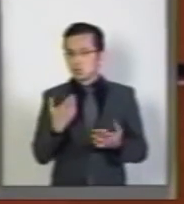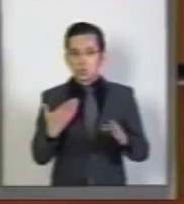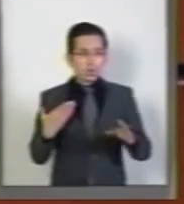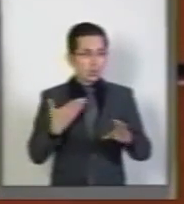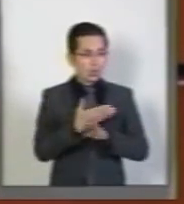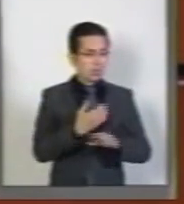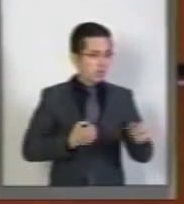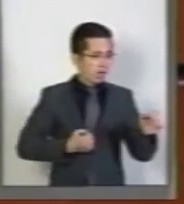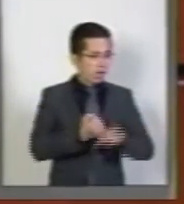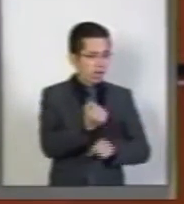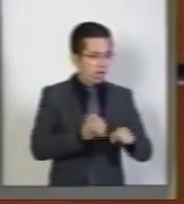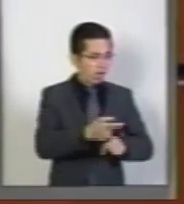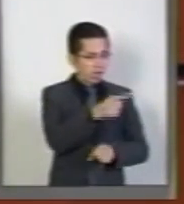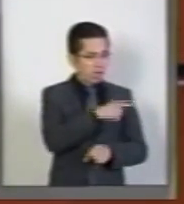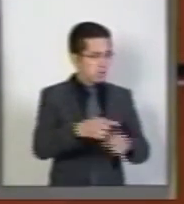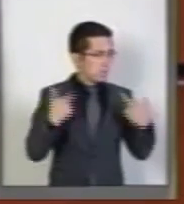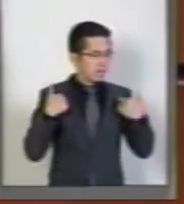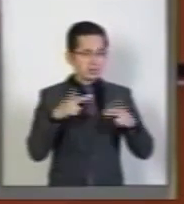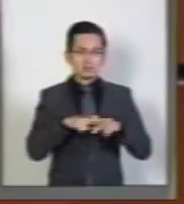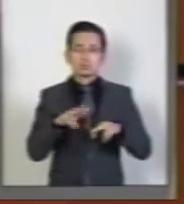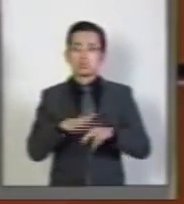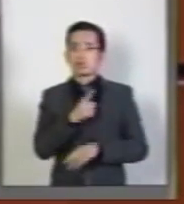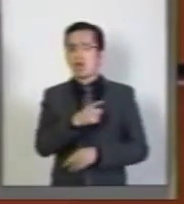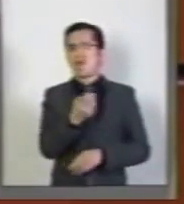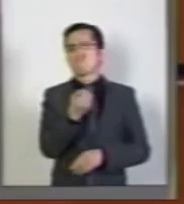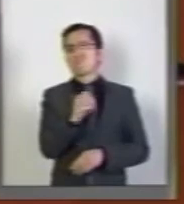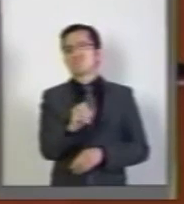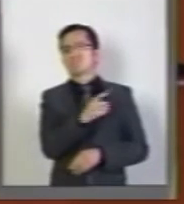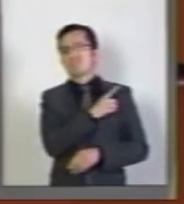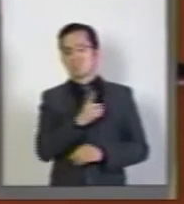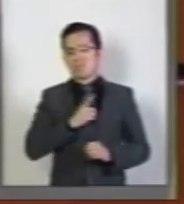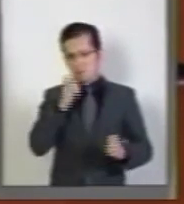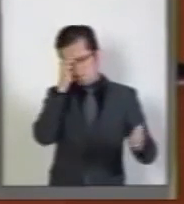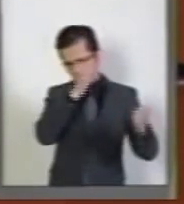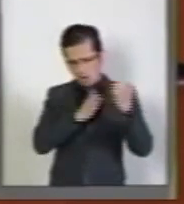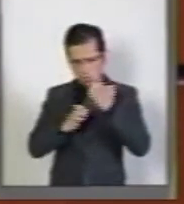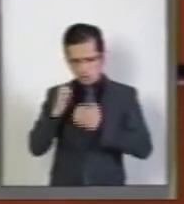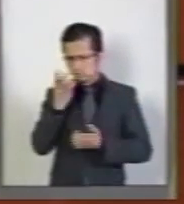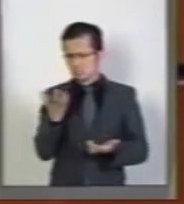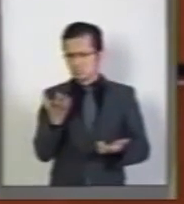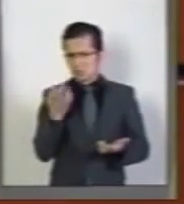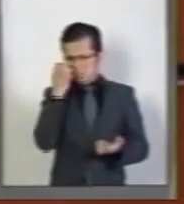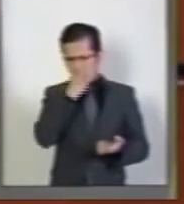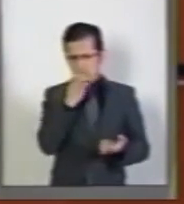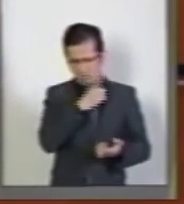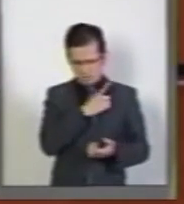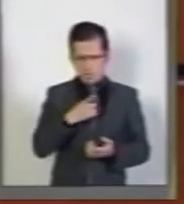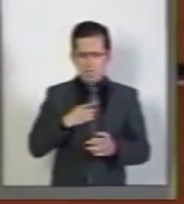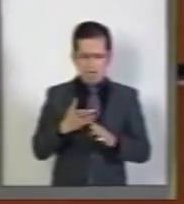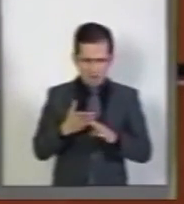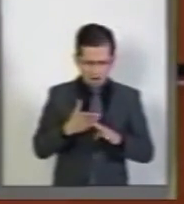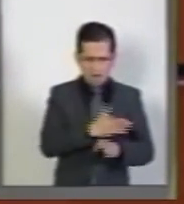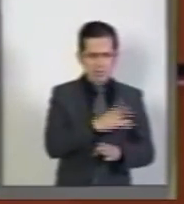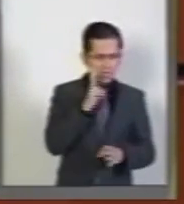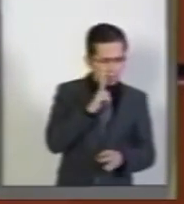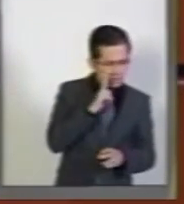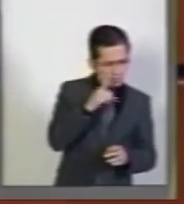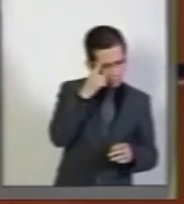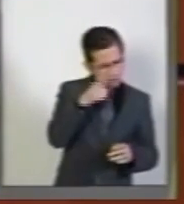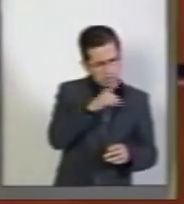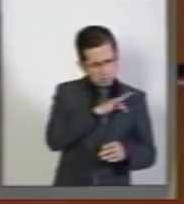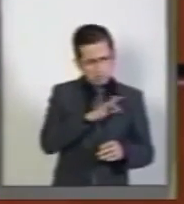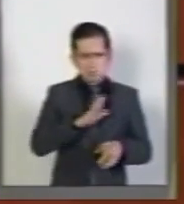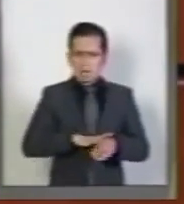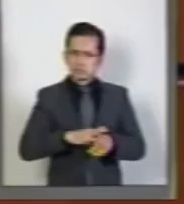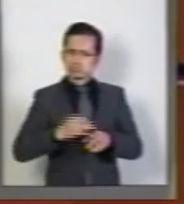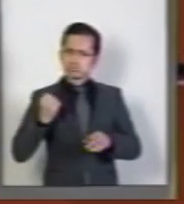su trabajo a una evaluación que debería tener un carácter diagnóstico y formativo para fortalecer la capacitación